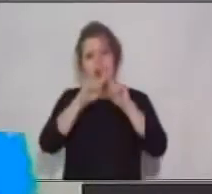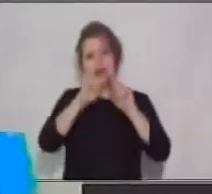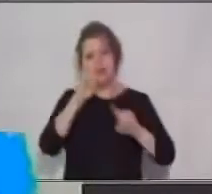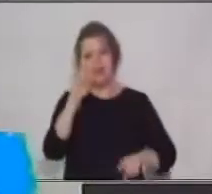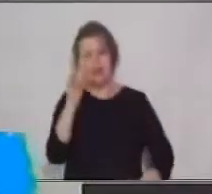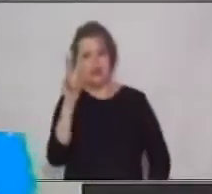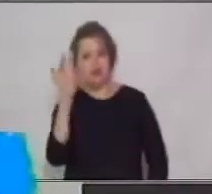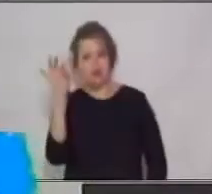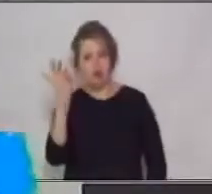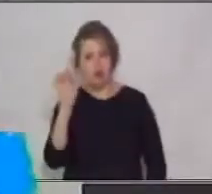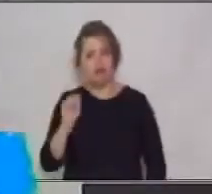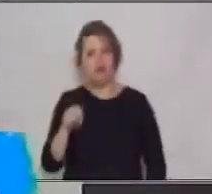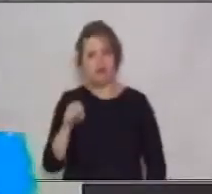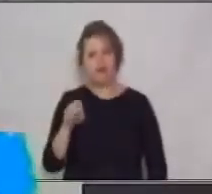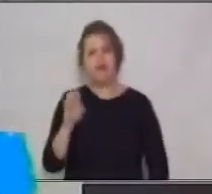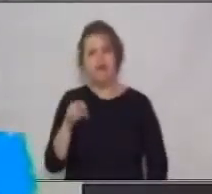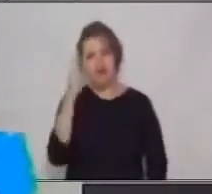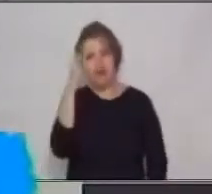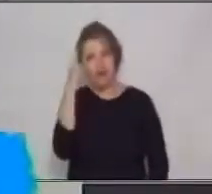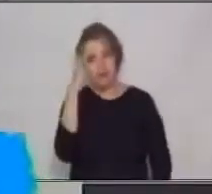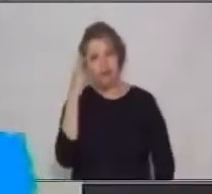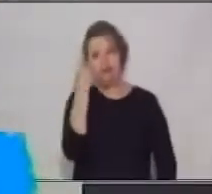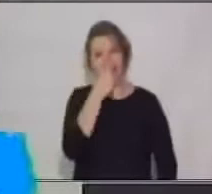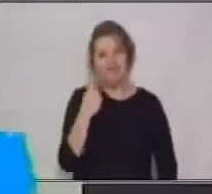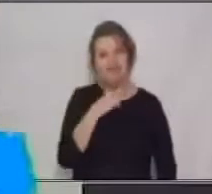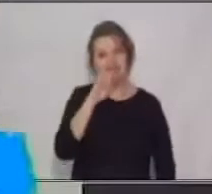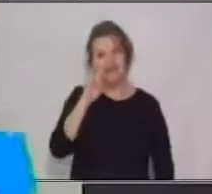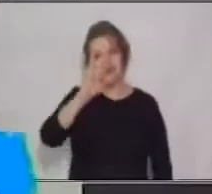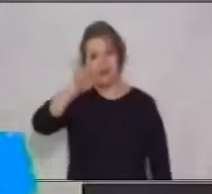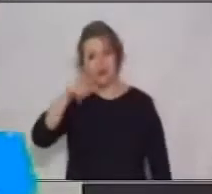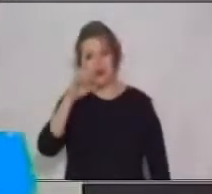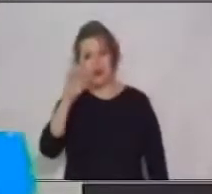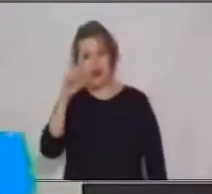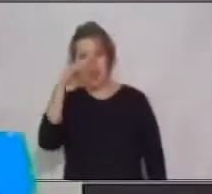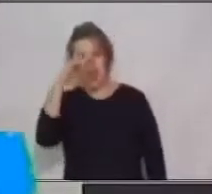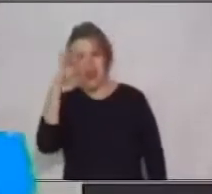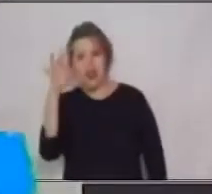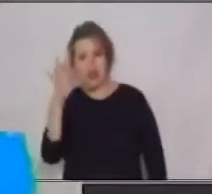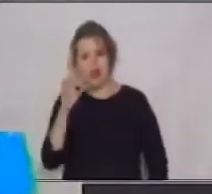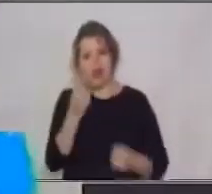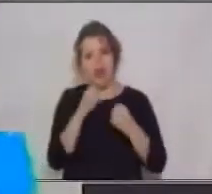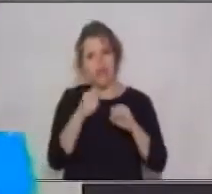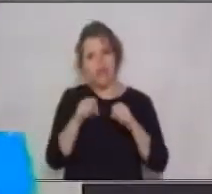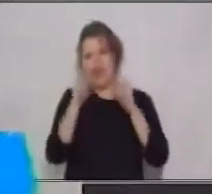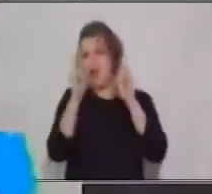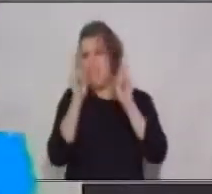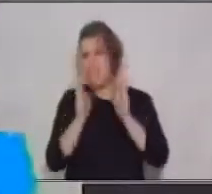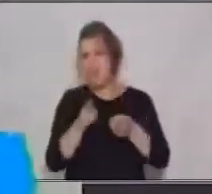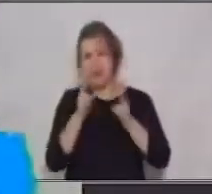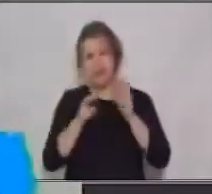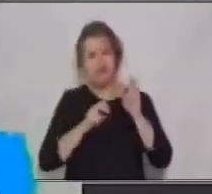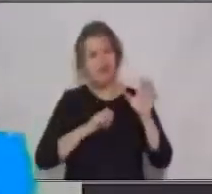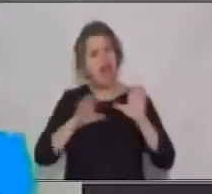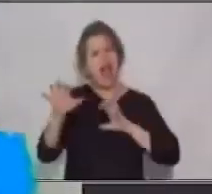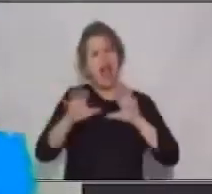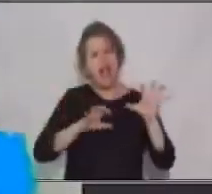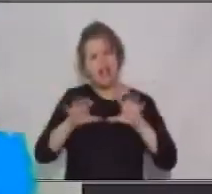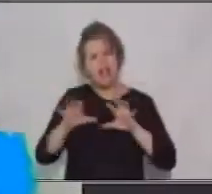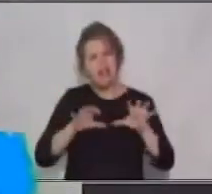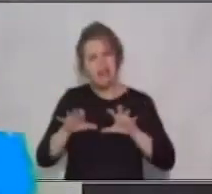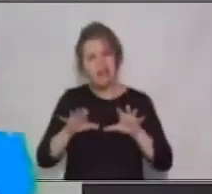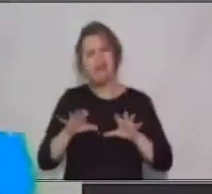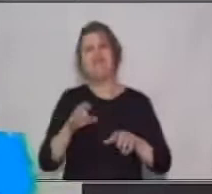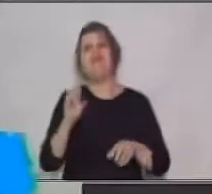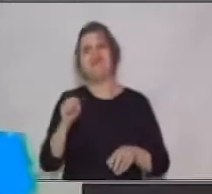la misma acción que pretende y lo mismo que explica el objeto directo. ¿Qué es lo que se lava? Las manos. ¿Quién se